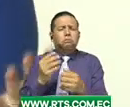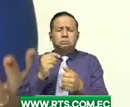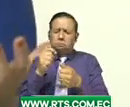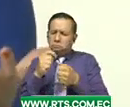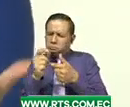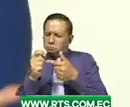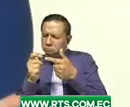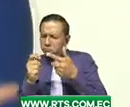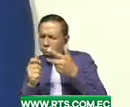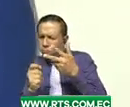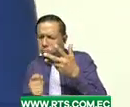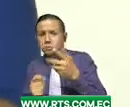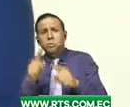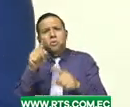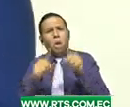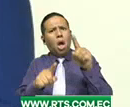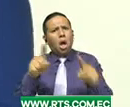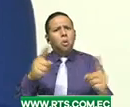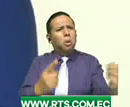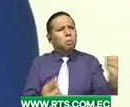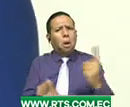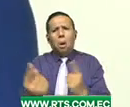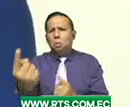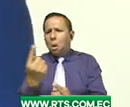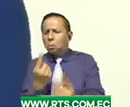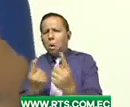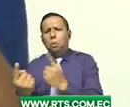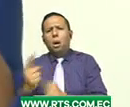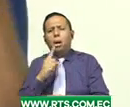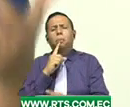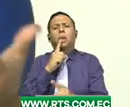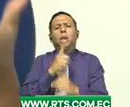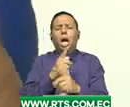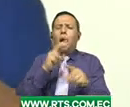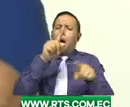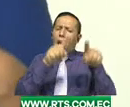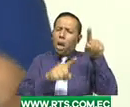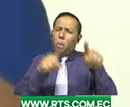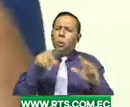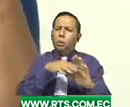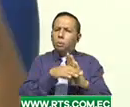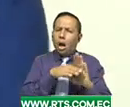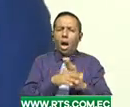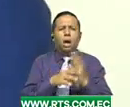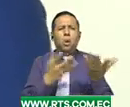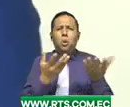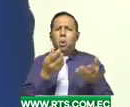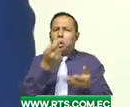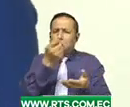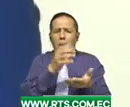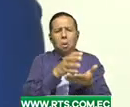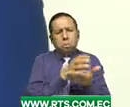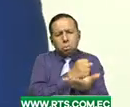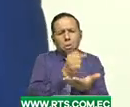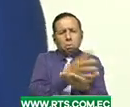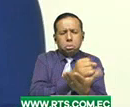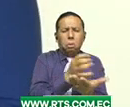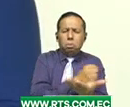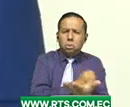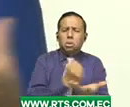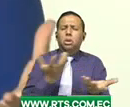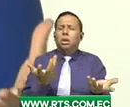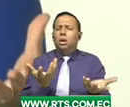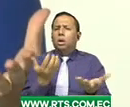muchos comparecientes y han habido afecciones de parte de distintas instituciones financieras a cuenta correntistas, a cuenta ahorristas,